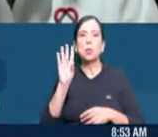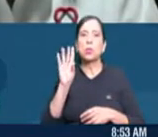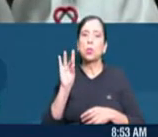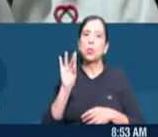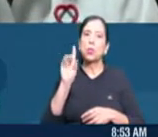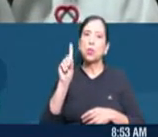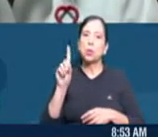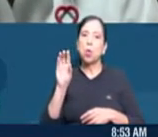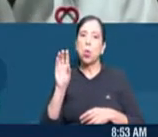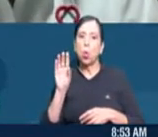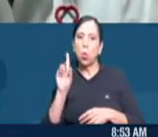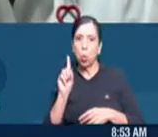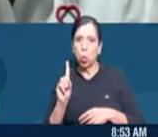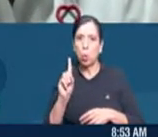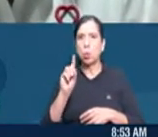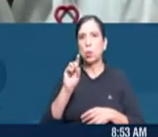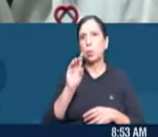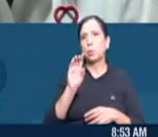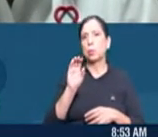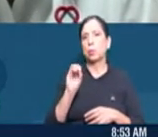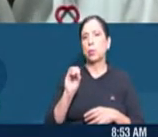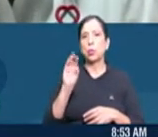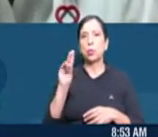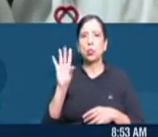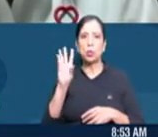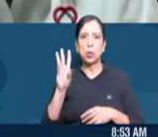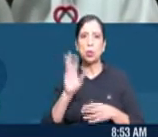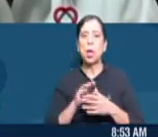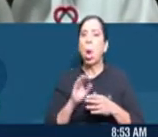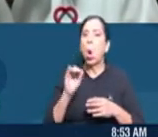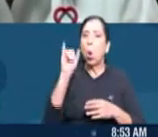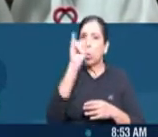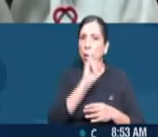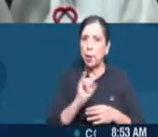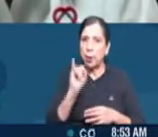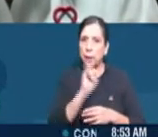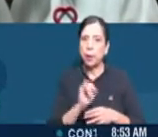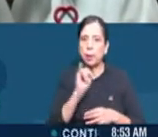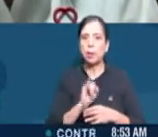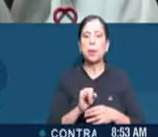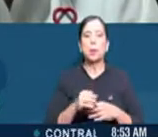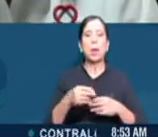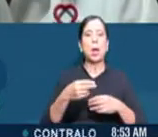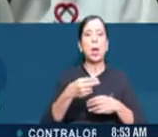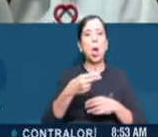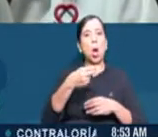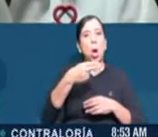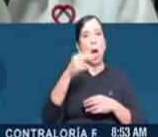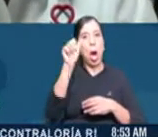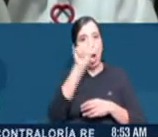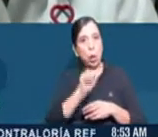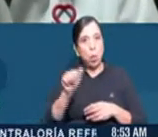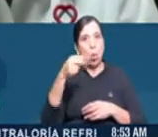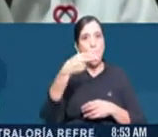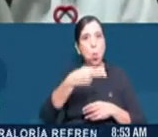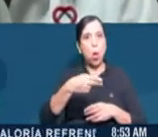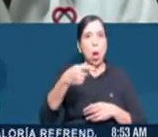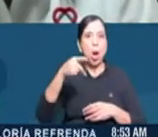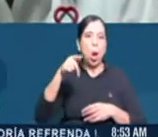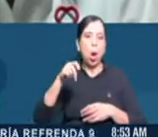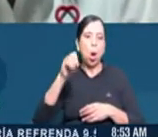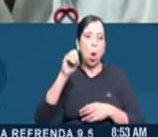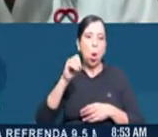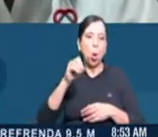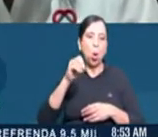6151-8806. Igual nos pueden seguir en la cuenta de Instagram, @homanlovepa, y también van a encontrar allí pues todo